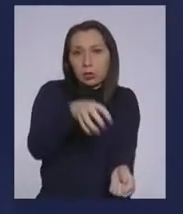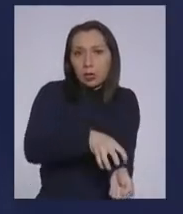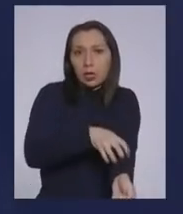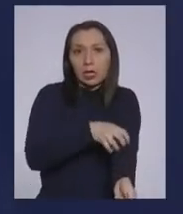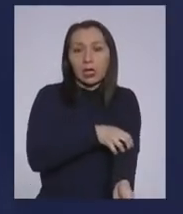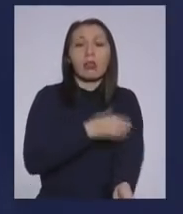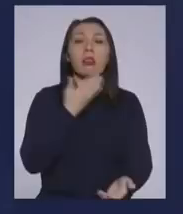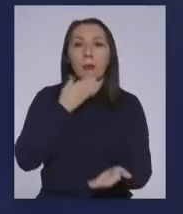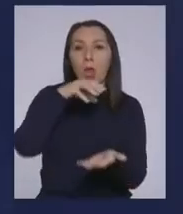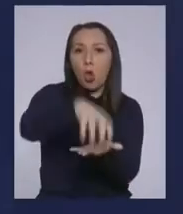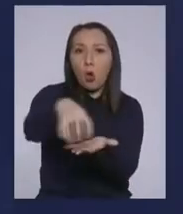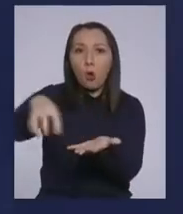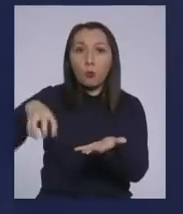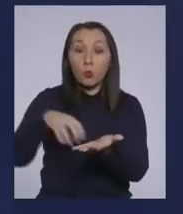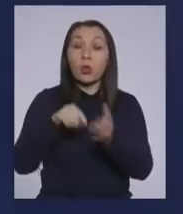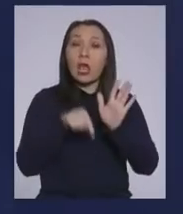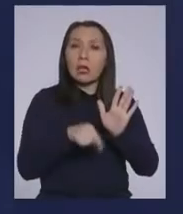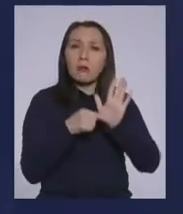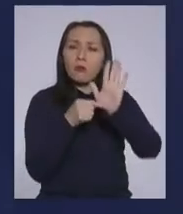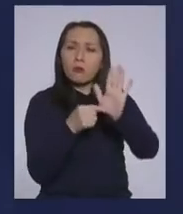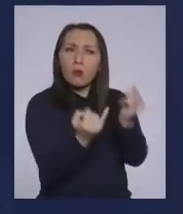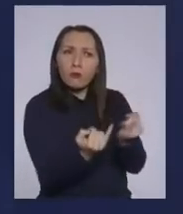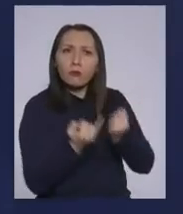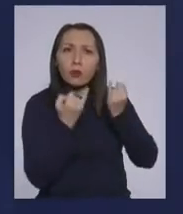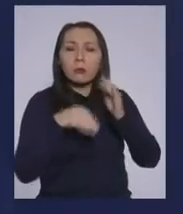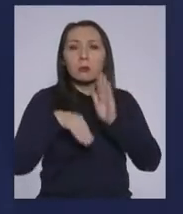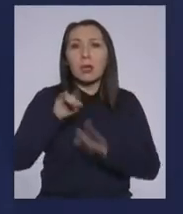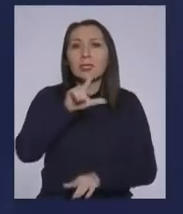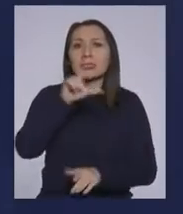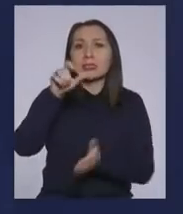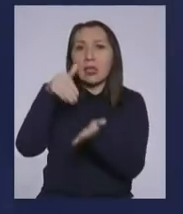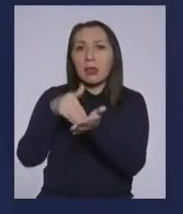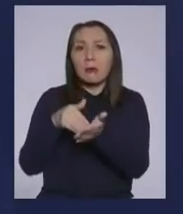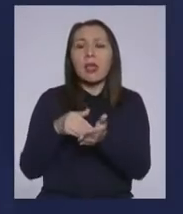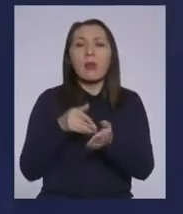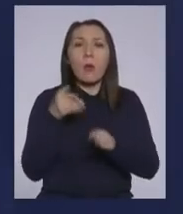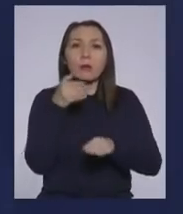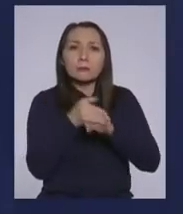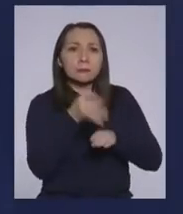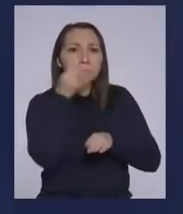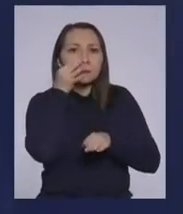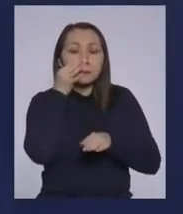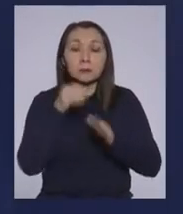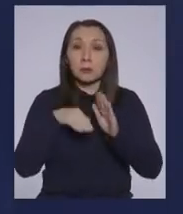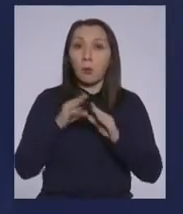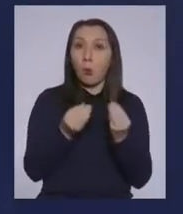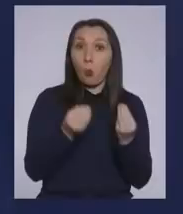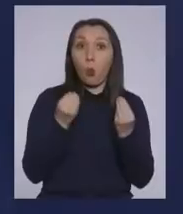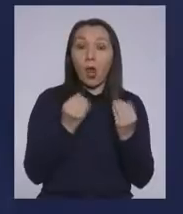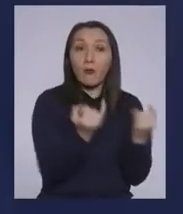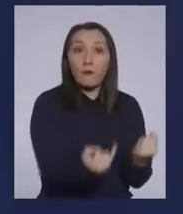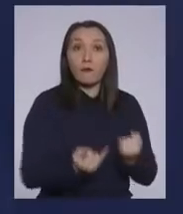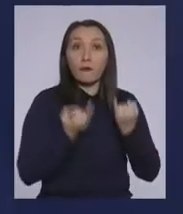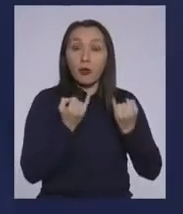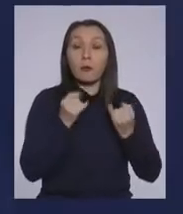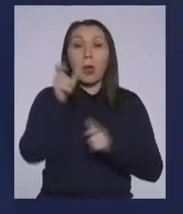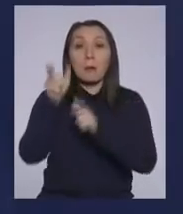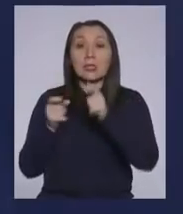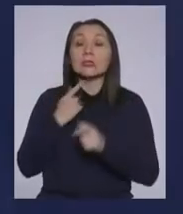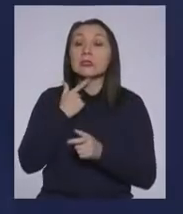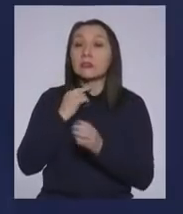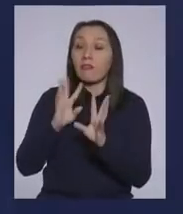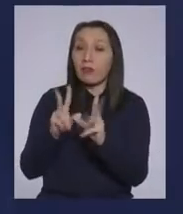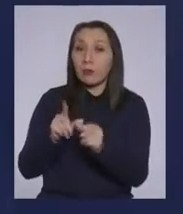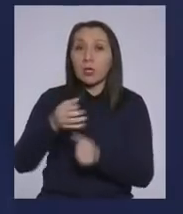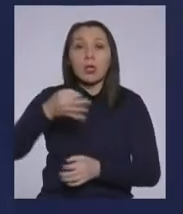regional y comunal. Ese visor tiene al día de hoy ya más de 700.000 visitas. Y dado el éxito de este visor y el interés de las familias y